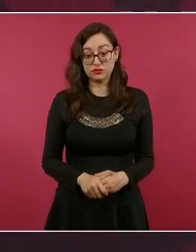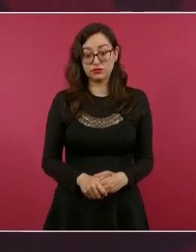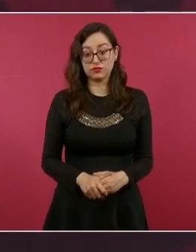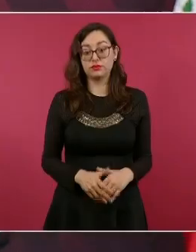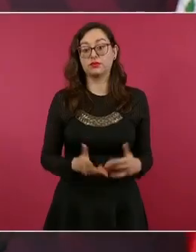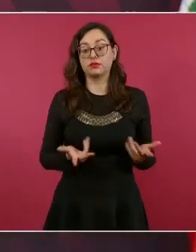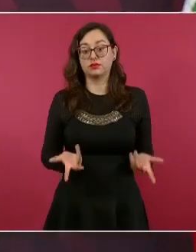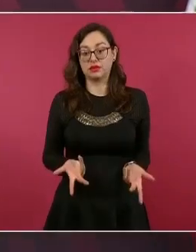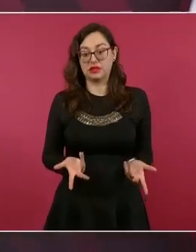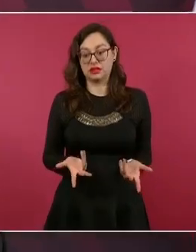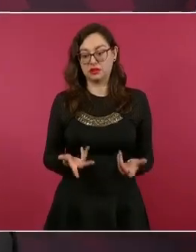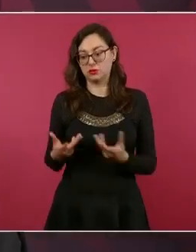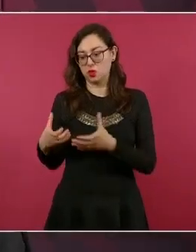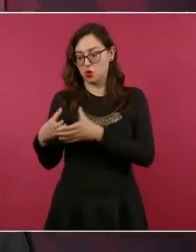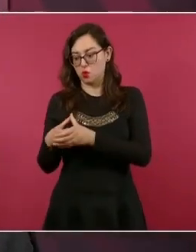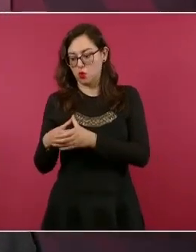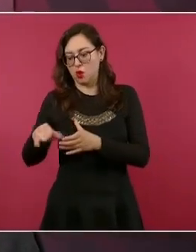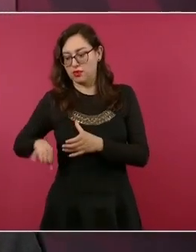muchos intereses,